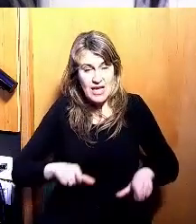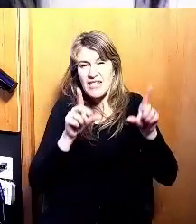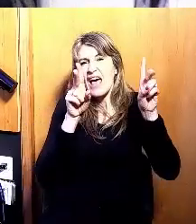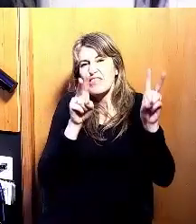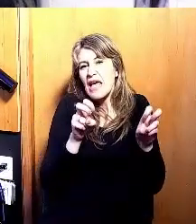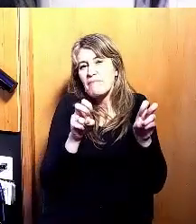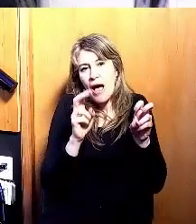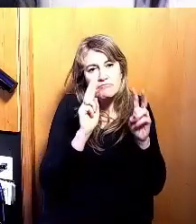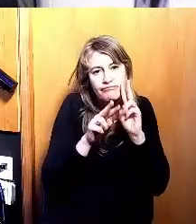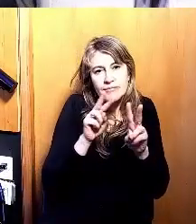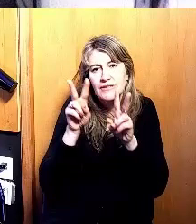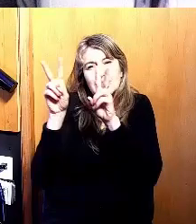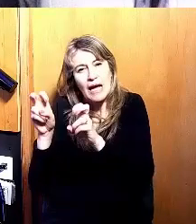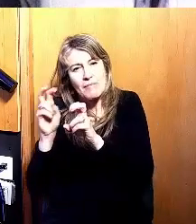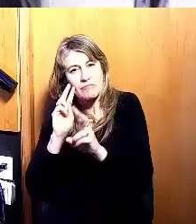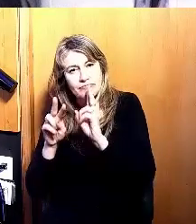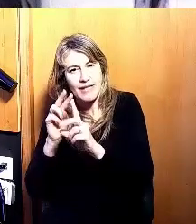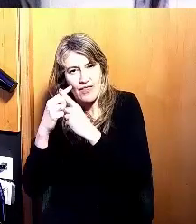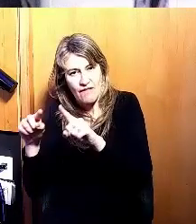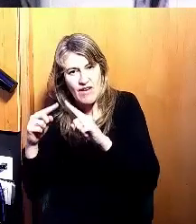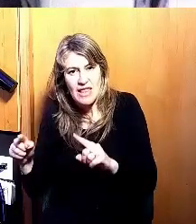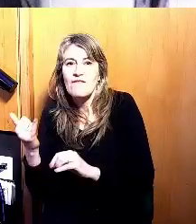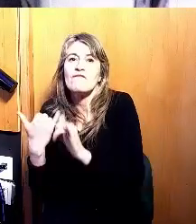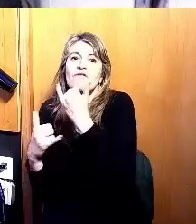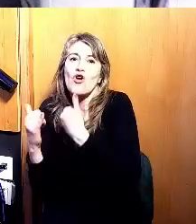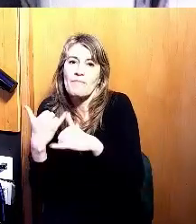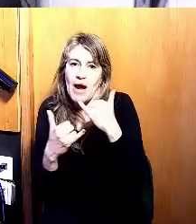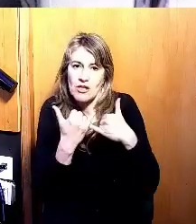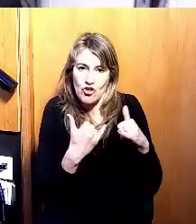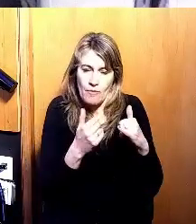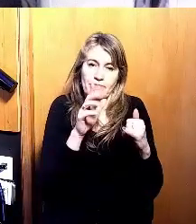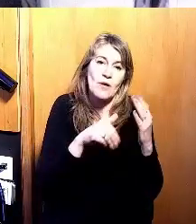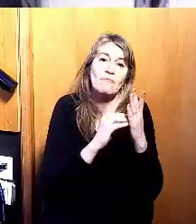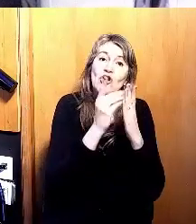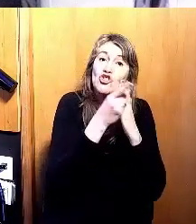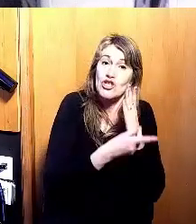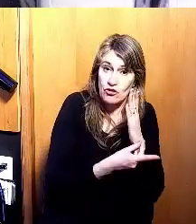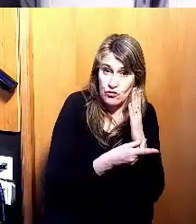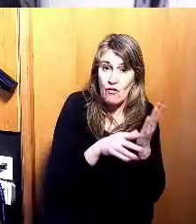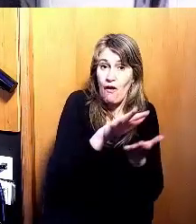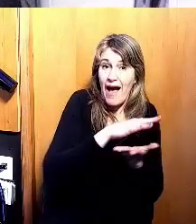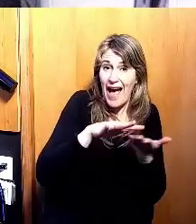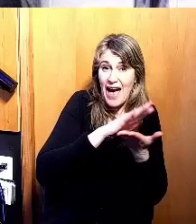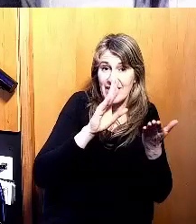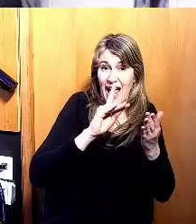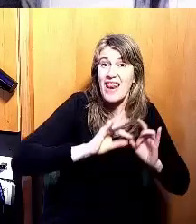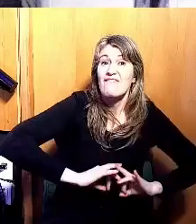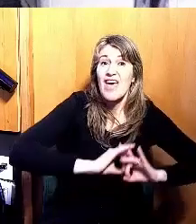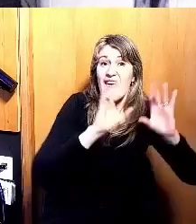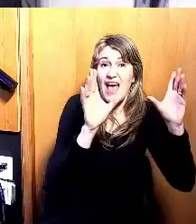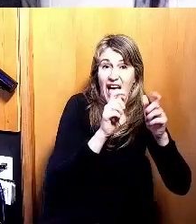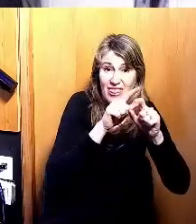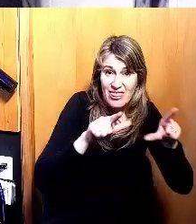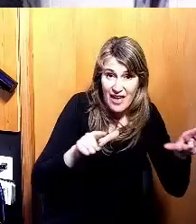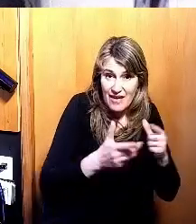referido a esto, que consolida información de estas tres áreas. Del proyecto Áreas Liberadas en sí, que tiene unidades operativas que van y